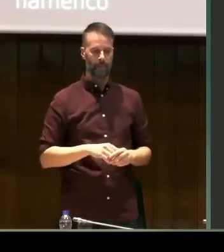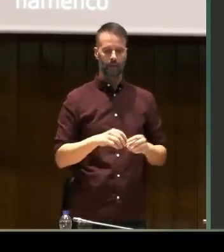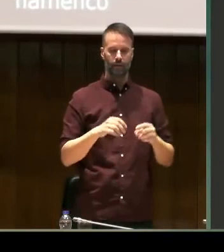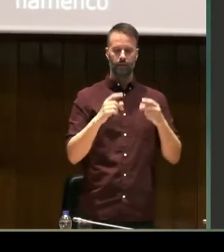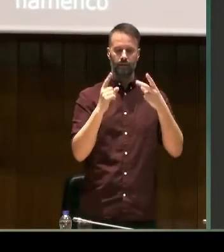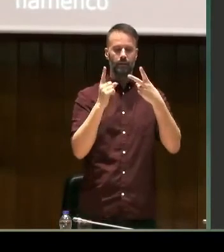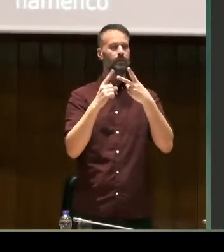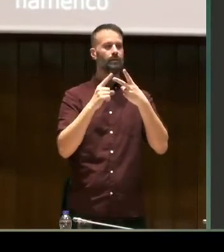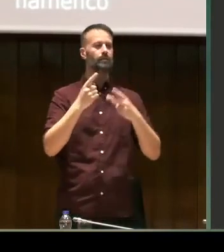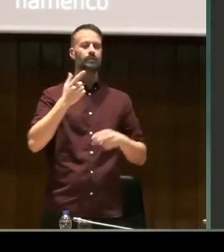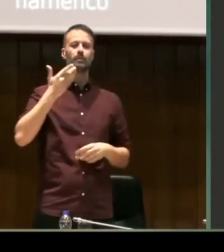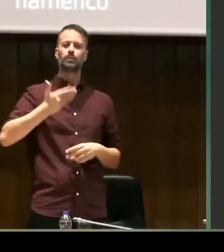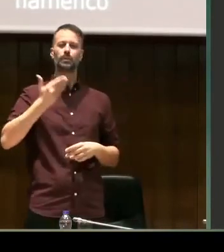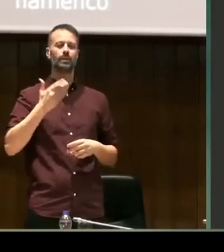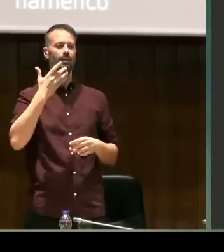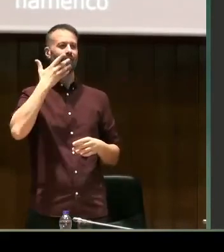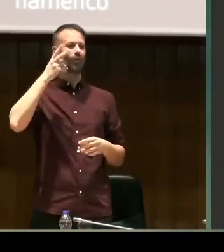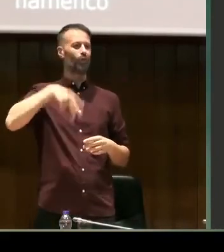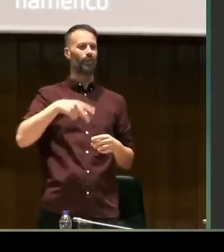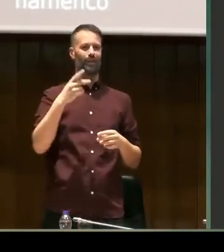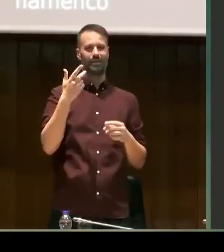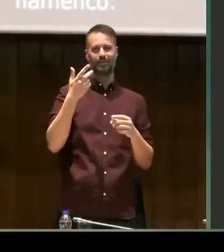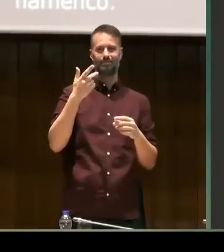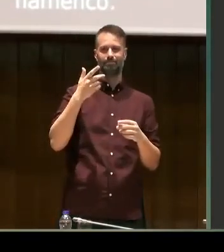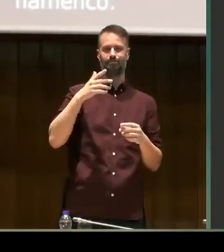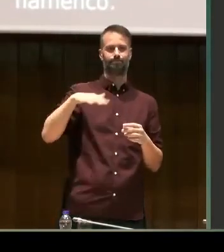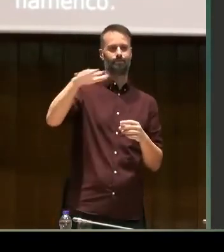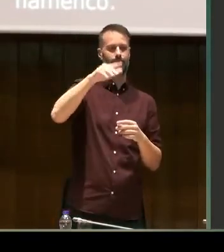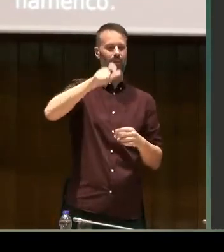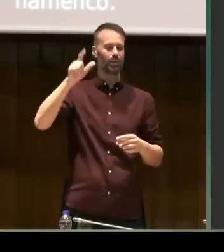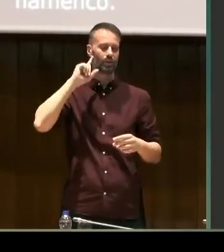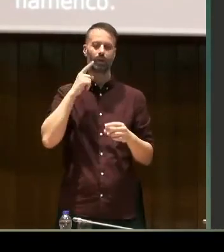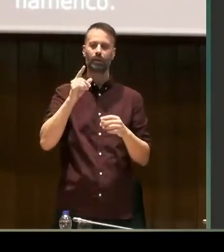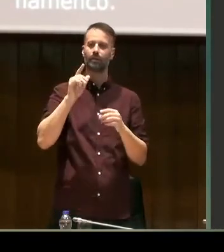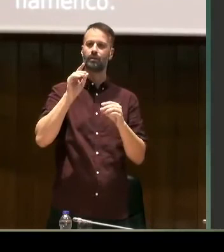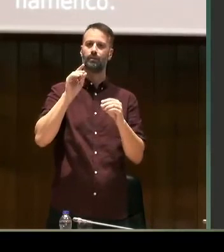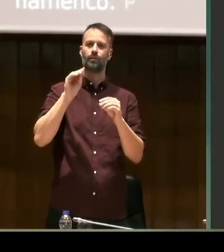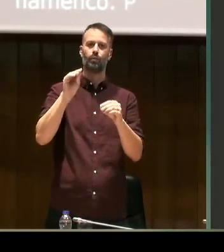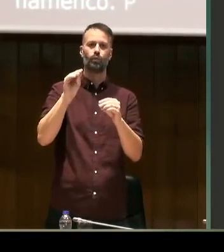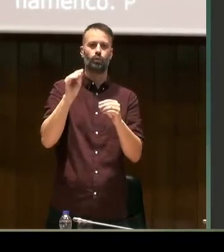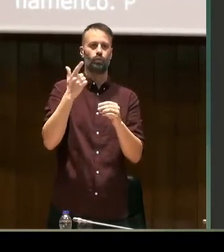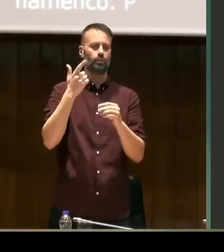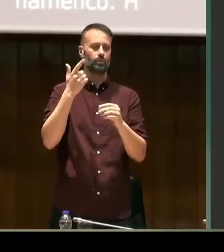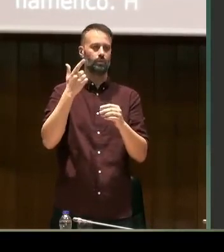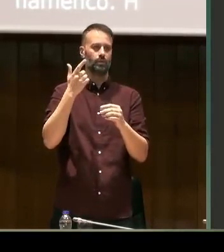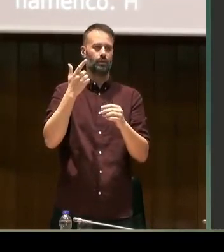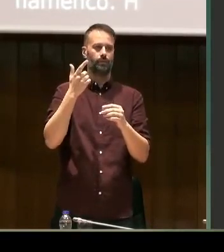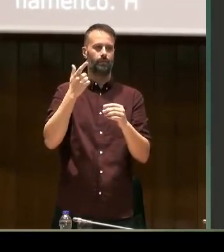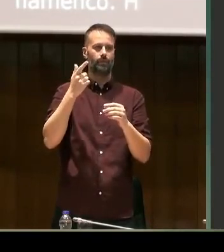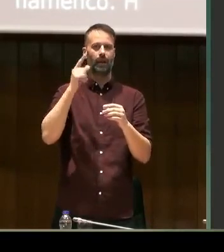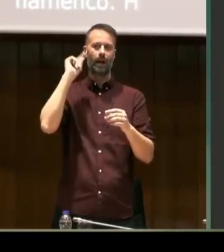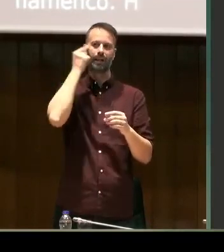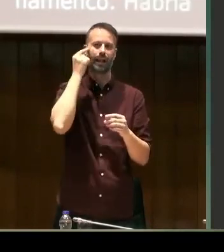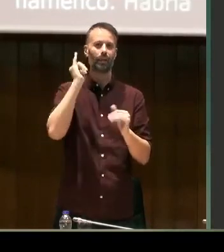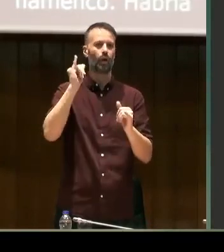o se investigue en este tema. En segundo lugar, sería la promoción del emprendimiento y reconocimiento